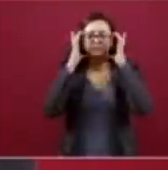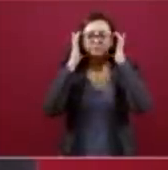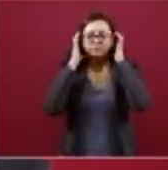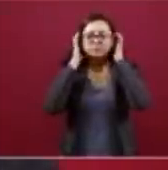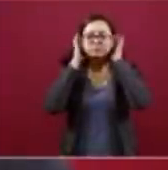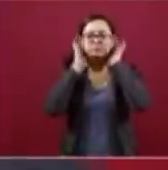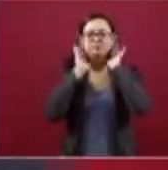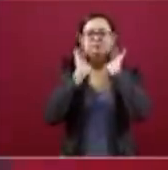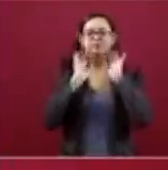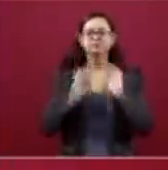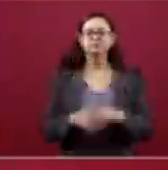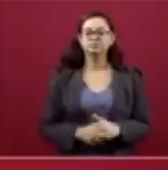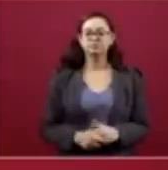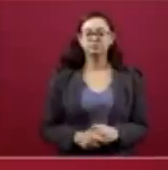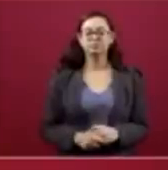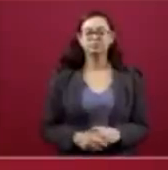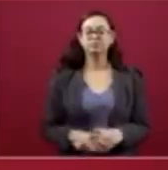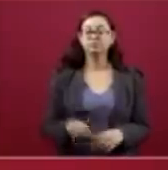Entonces vamos.